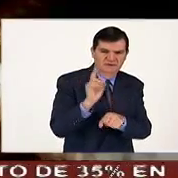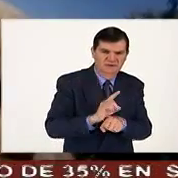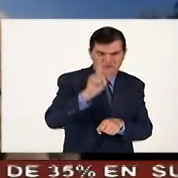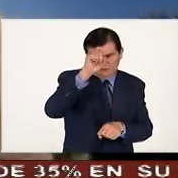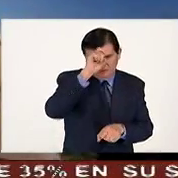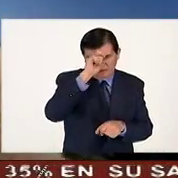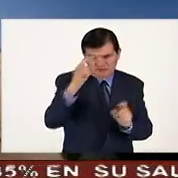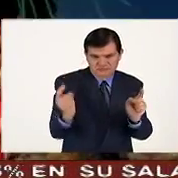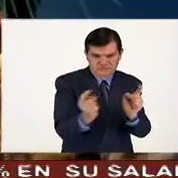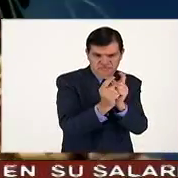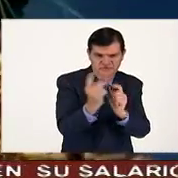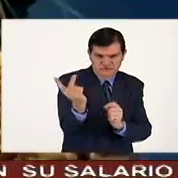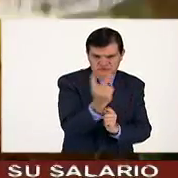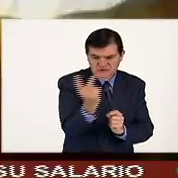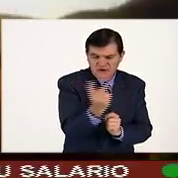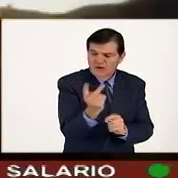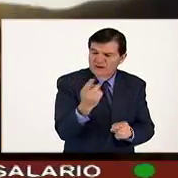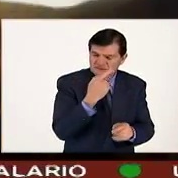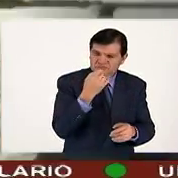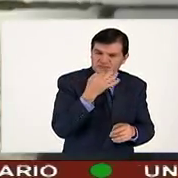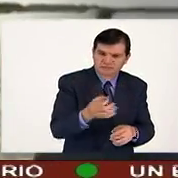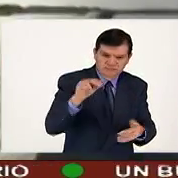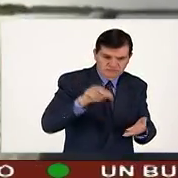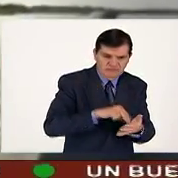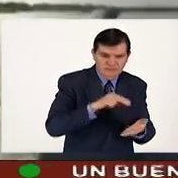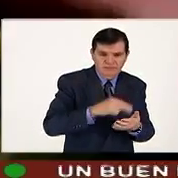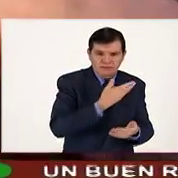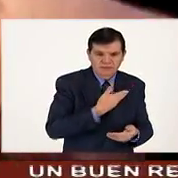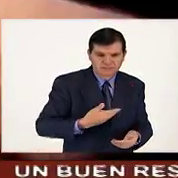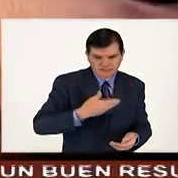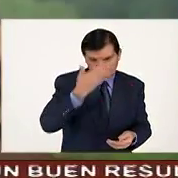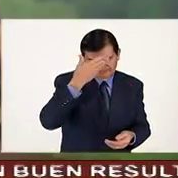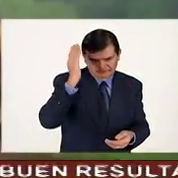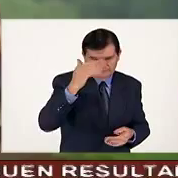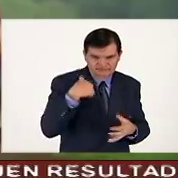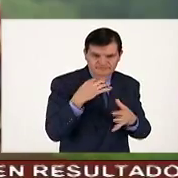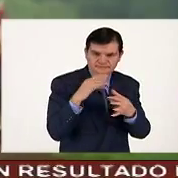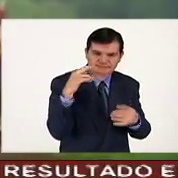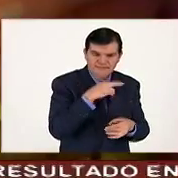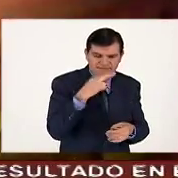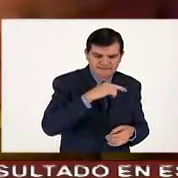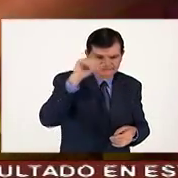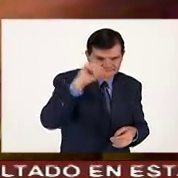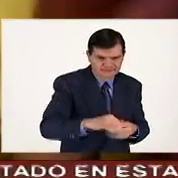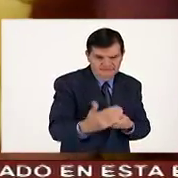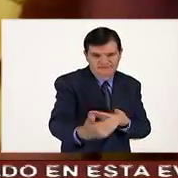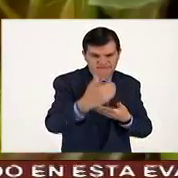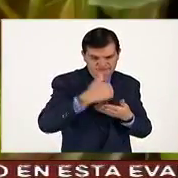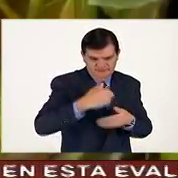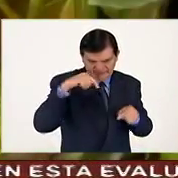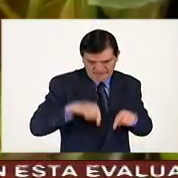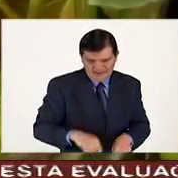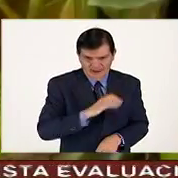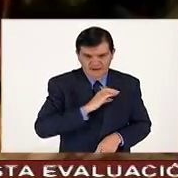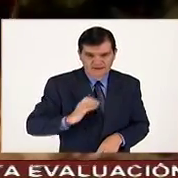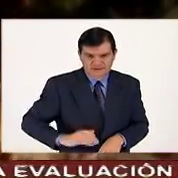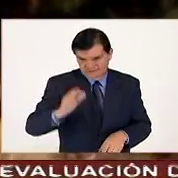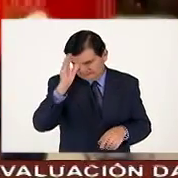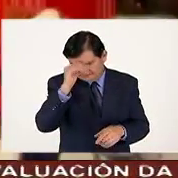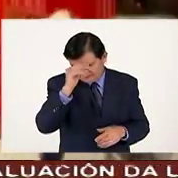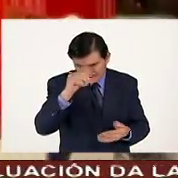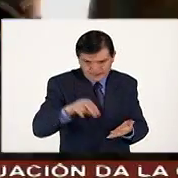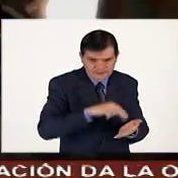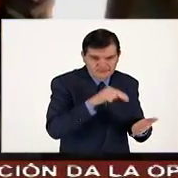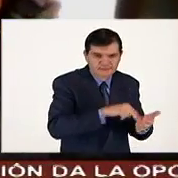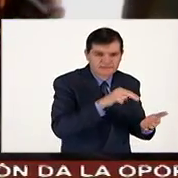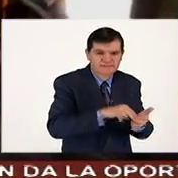Turquía y sí. Inmediatamente el presidente Enrique Peña Nieto nos dio instrucciones para que viniéramos a China a cerrar acuerdos que ya